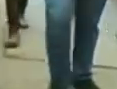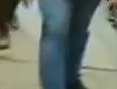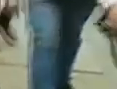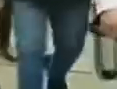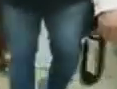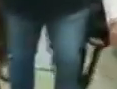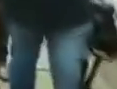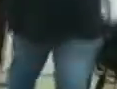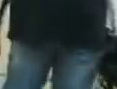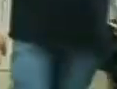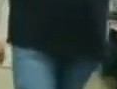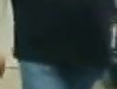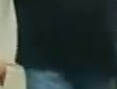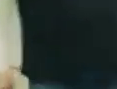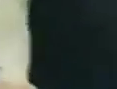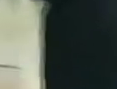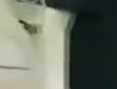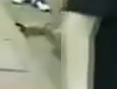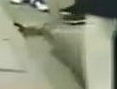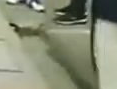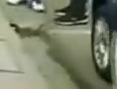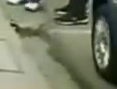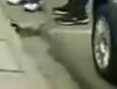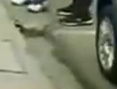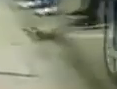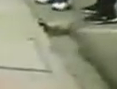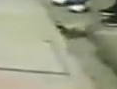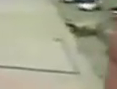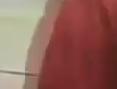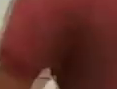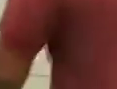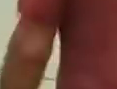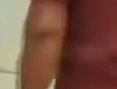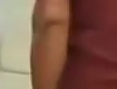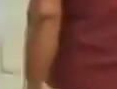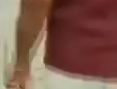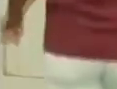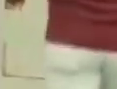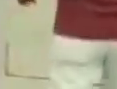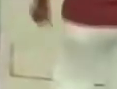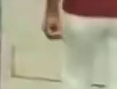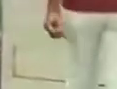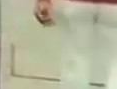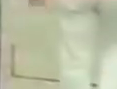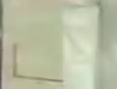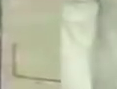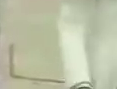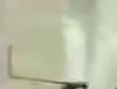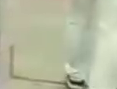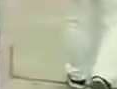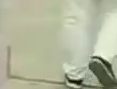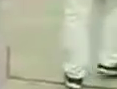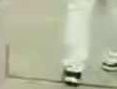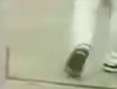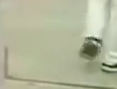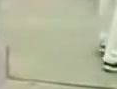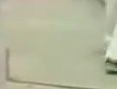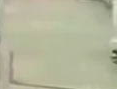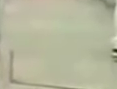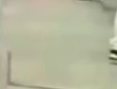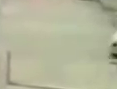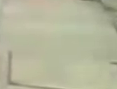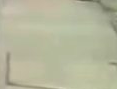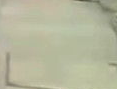las autoridades ya manifestaron que en horas de la tarde estarán brindando una rueda de prensa para brindar detalles de lo que aconteció desde